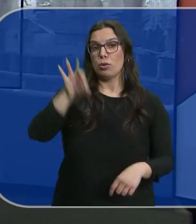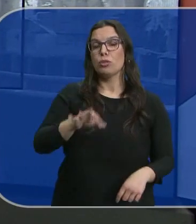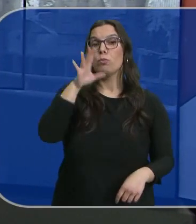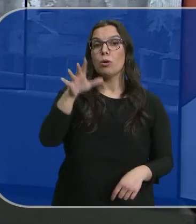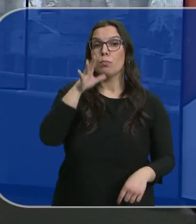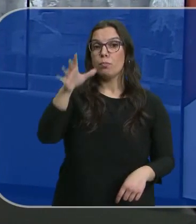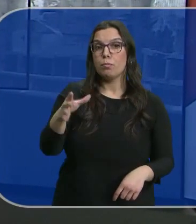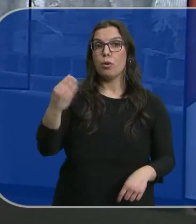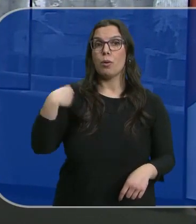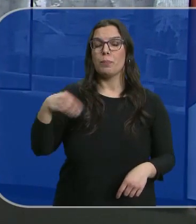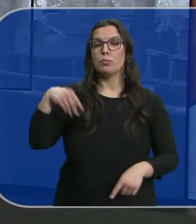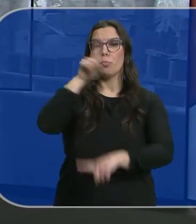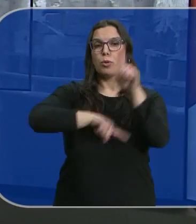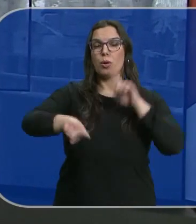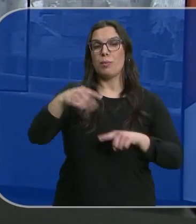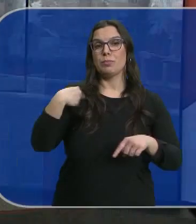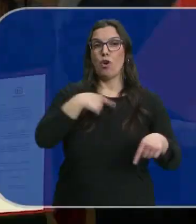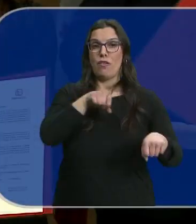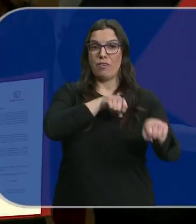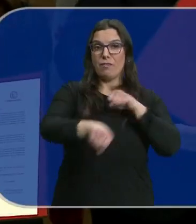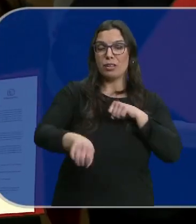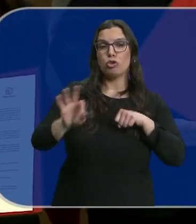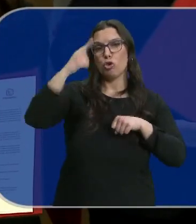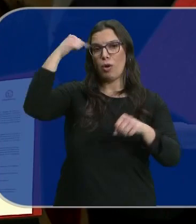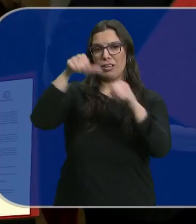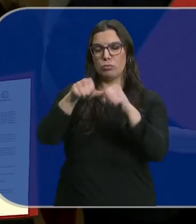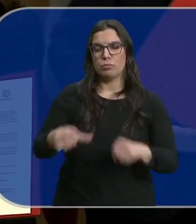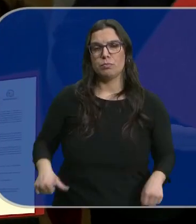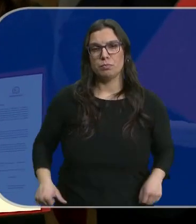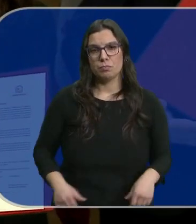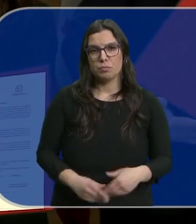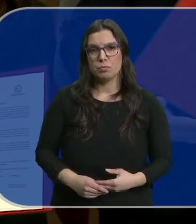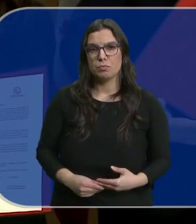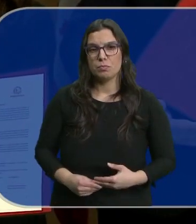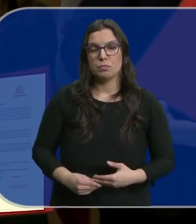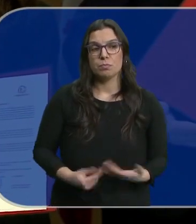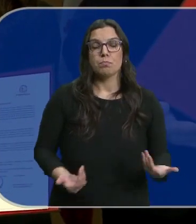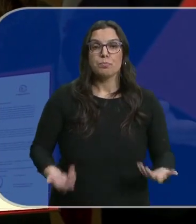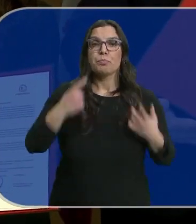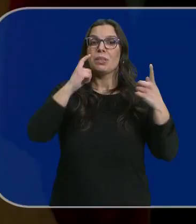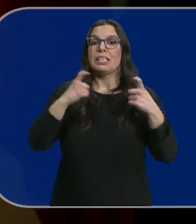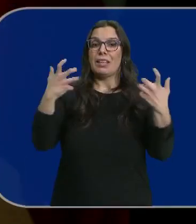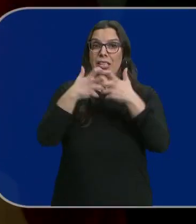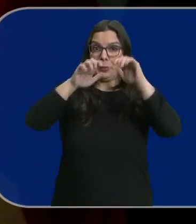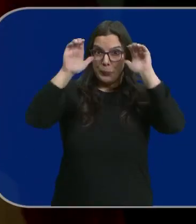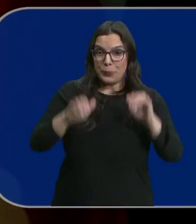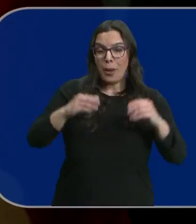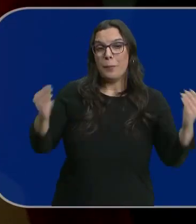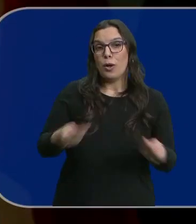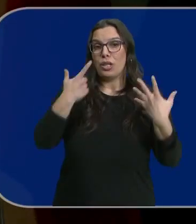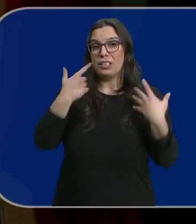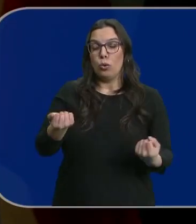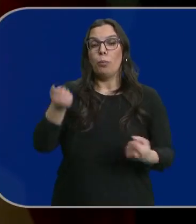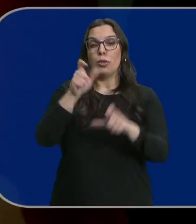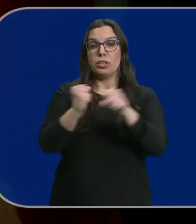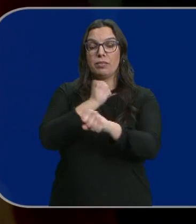a motivos cerebrovasculares como los infartos o los ictus. Para reducir esa siniestralidad y mejorar la salud de